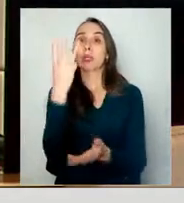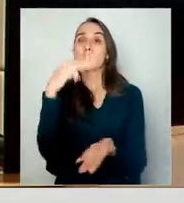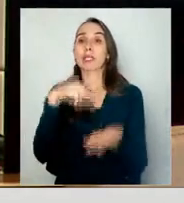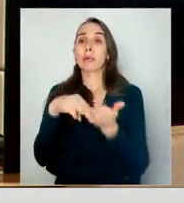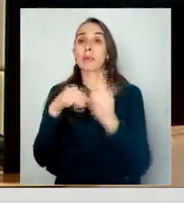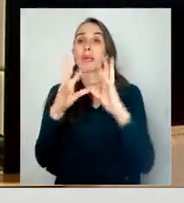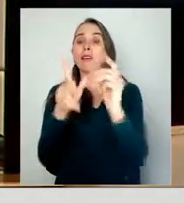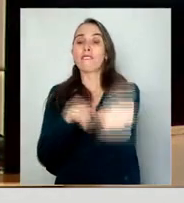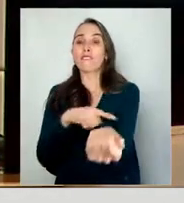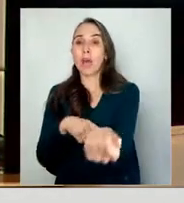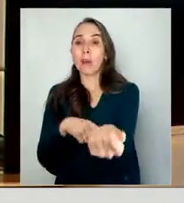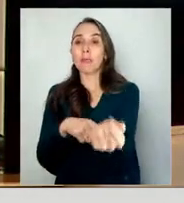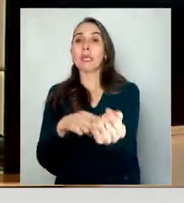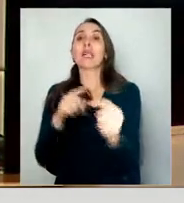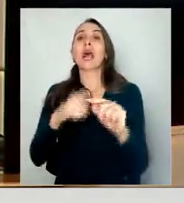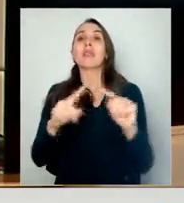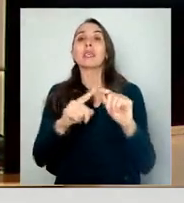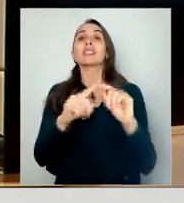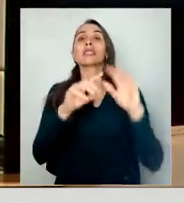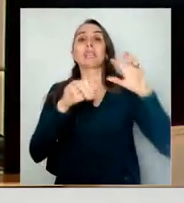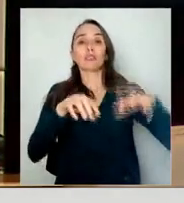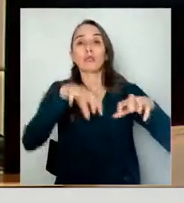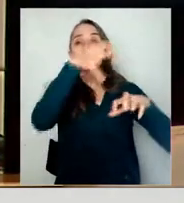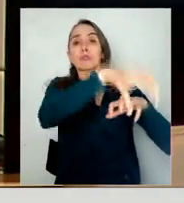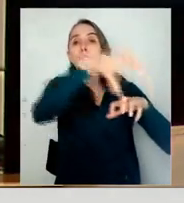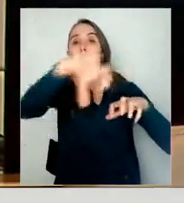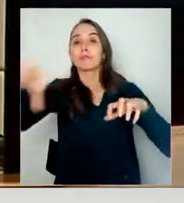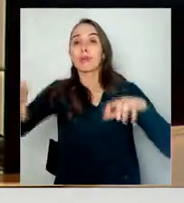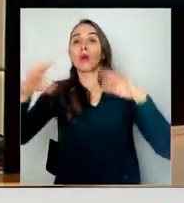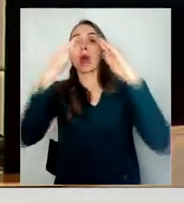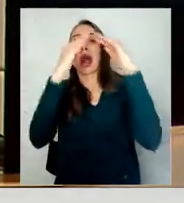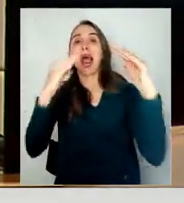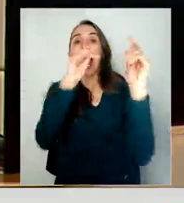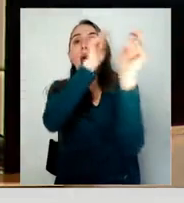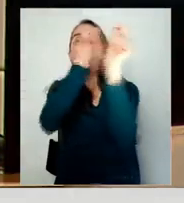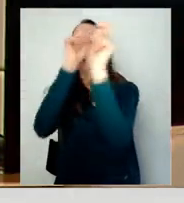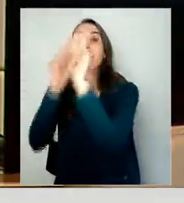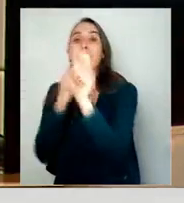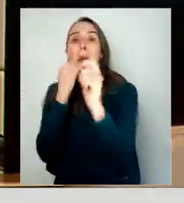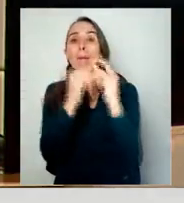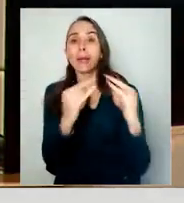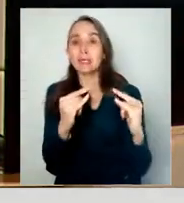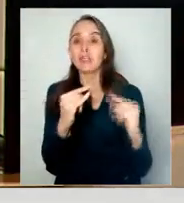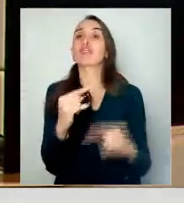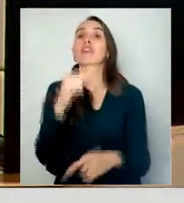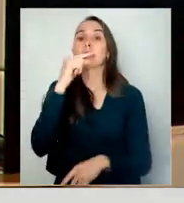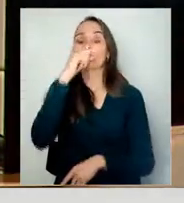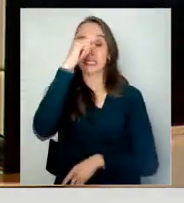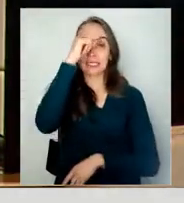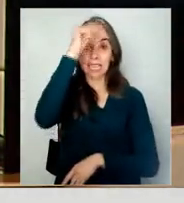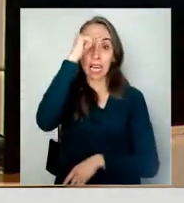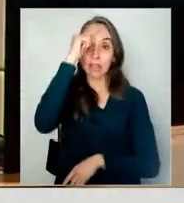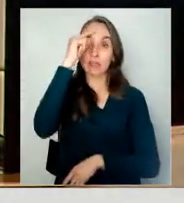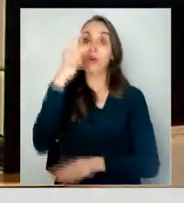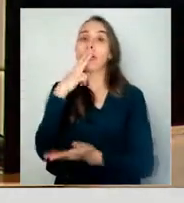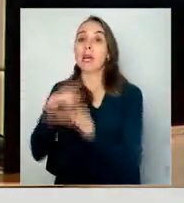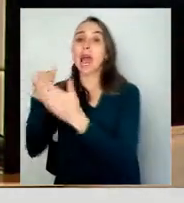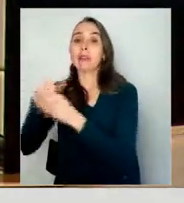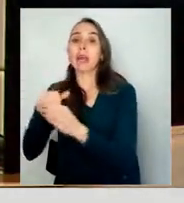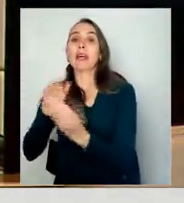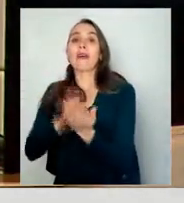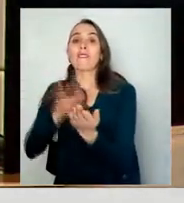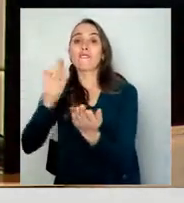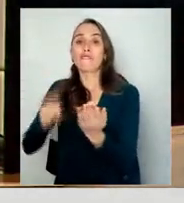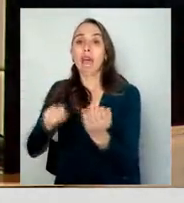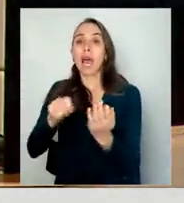diversos campamentos de las comunas de San Antonio de Cartagena entre los campamentos afectados por este fallo judicial se encuentra en el cerro